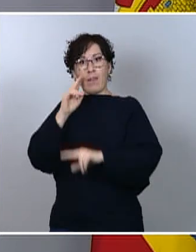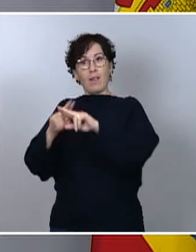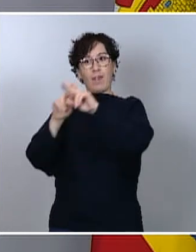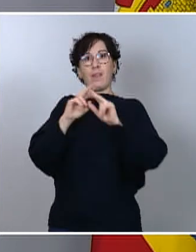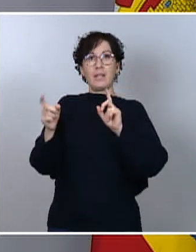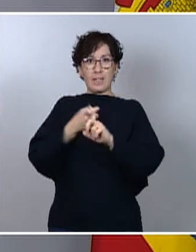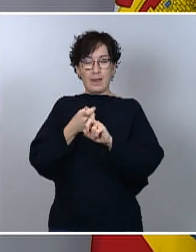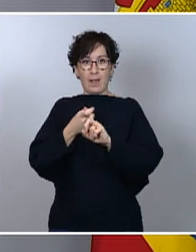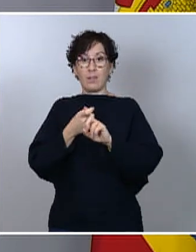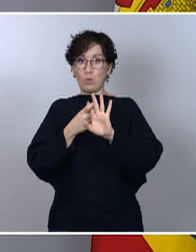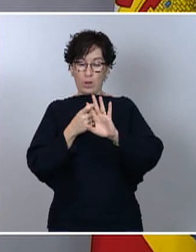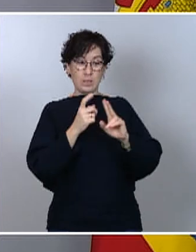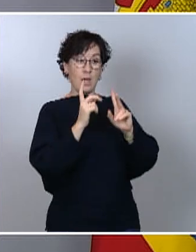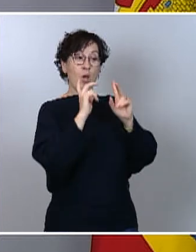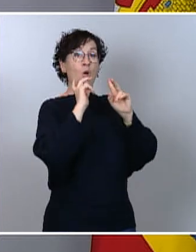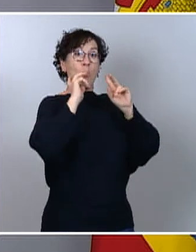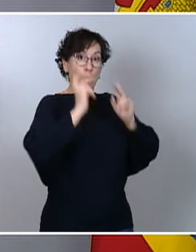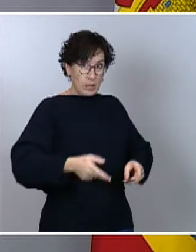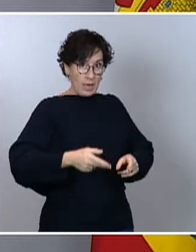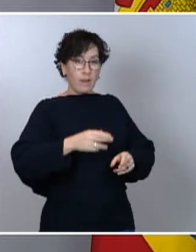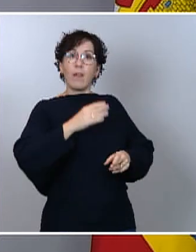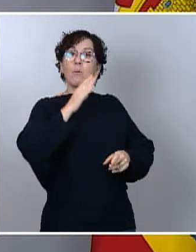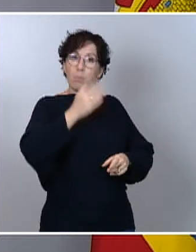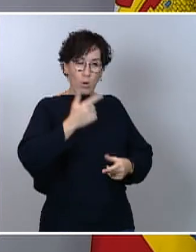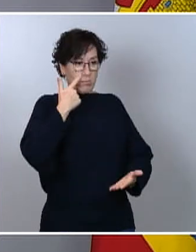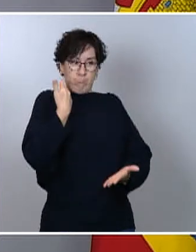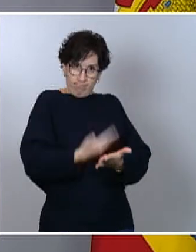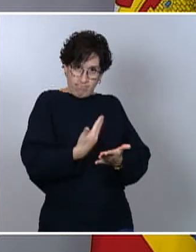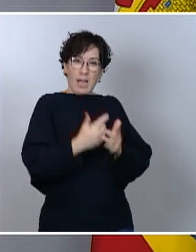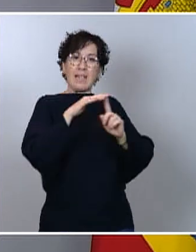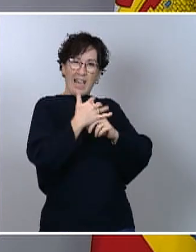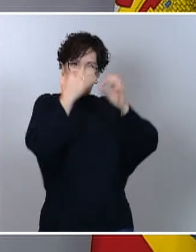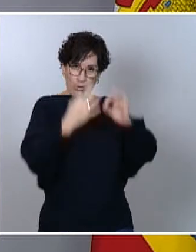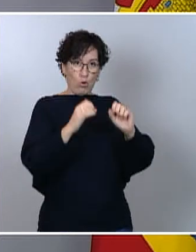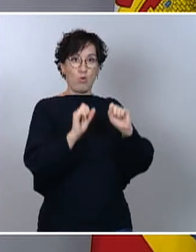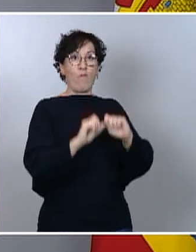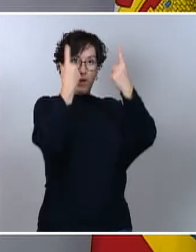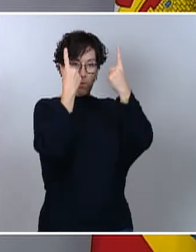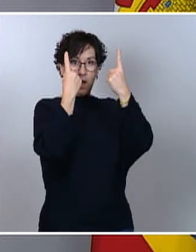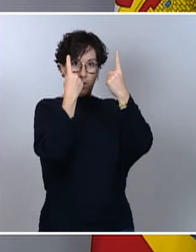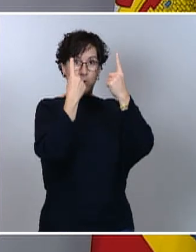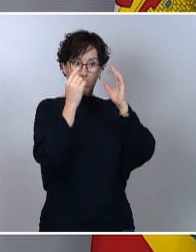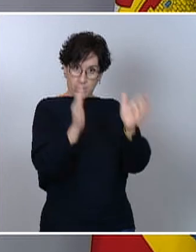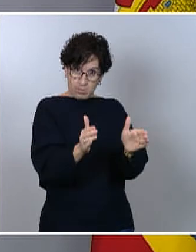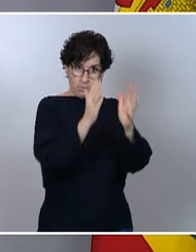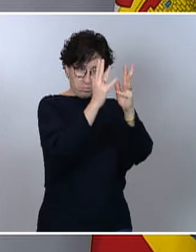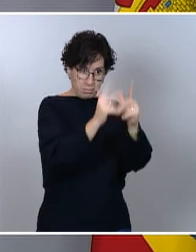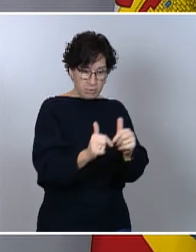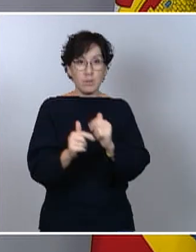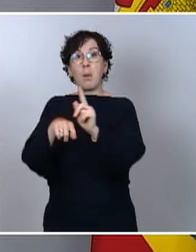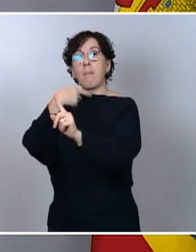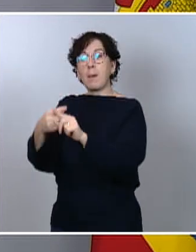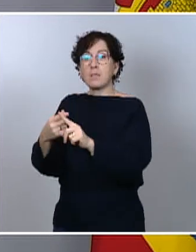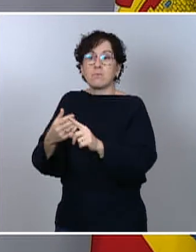que es algo que se recoge por la Red Nacional de Vigilancia Epidemiológica, como el exceso de mortalidad por todas las causas que se